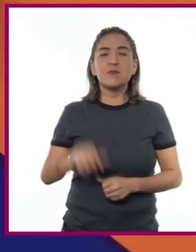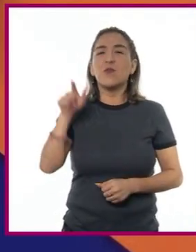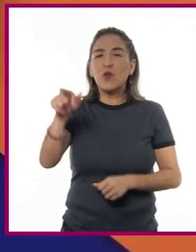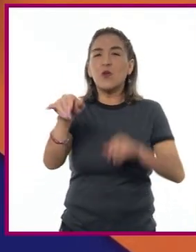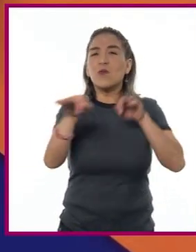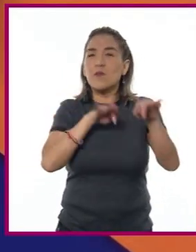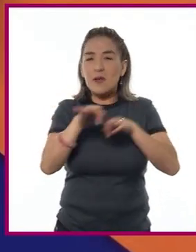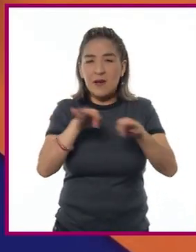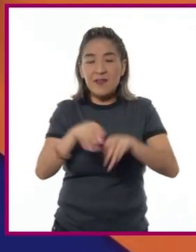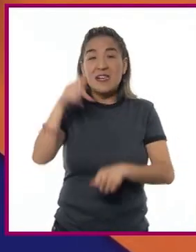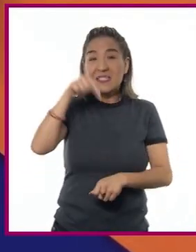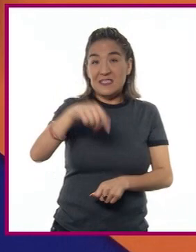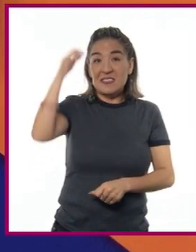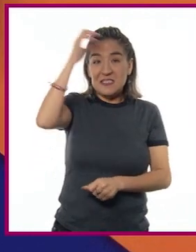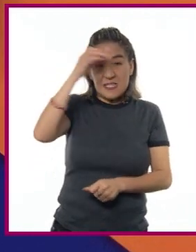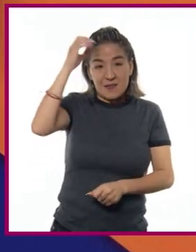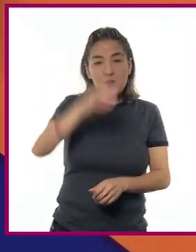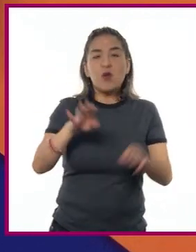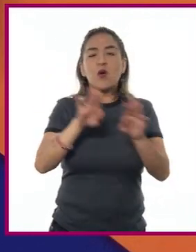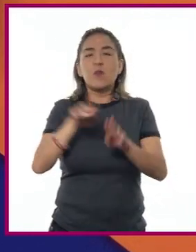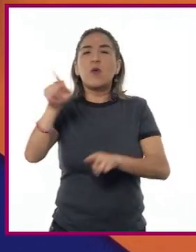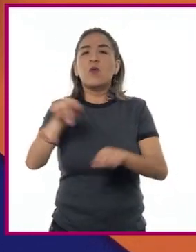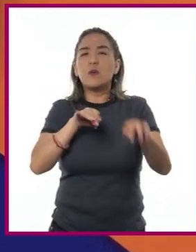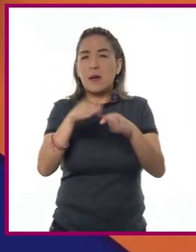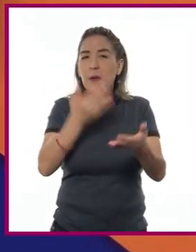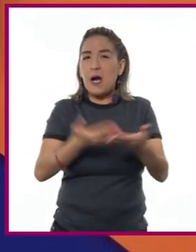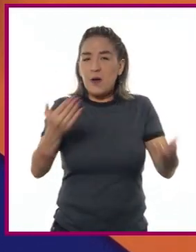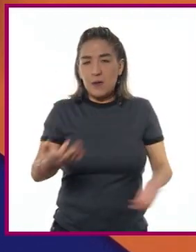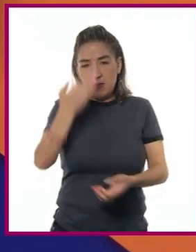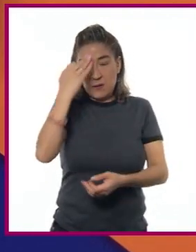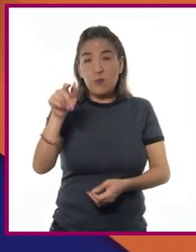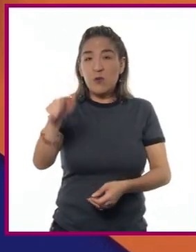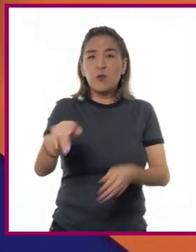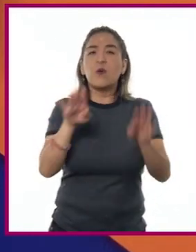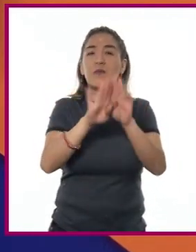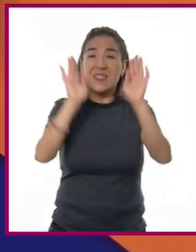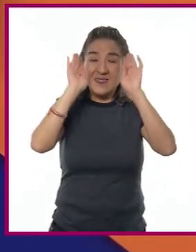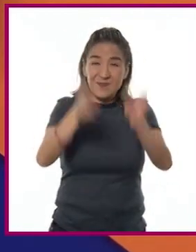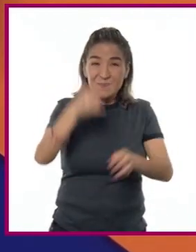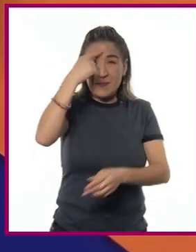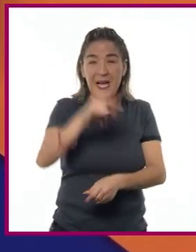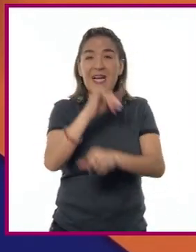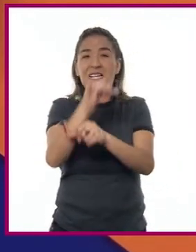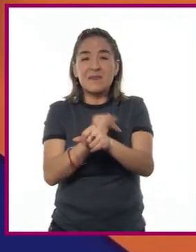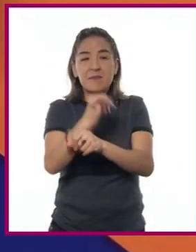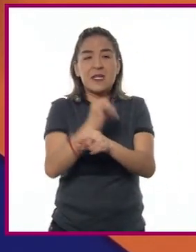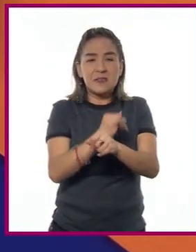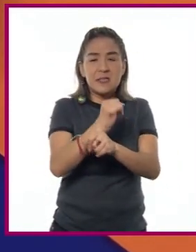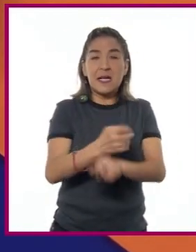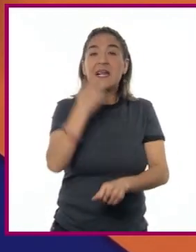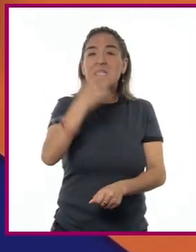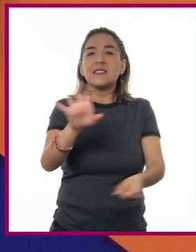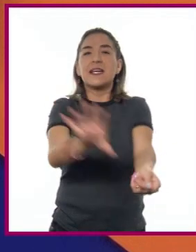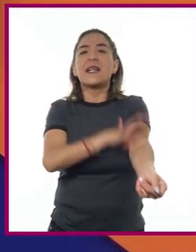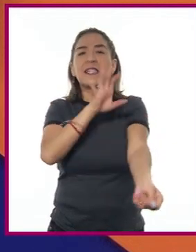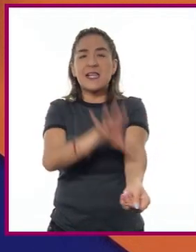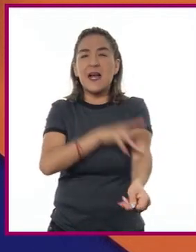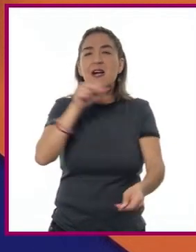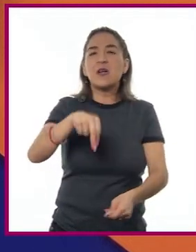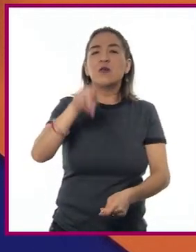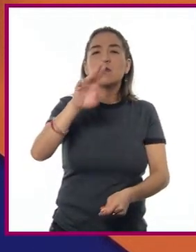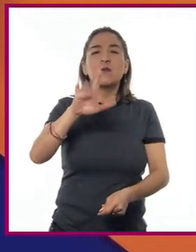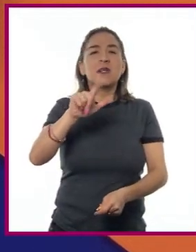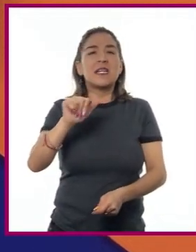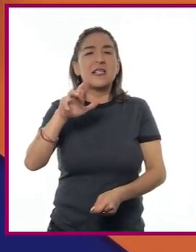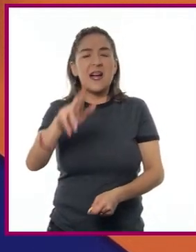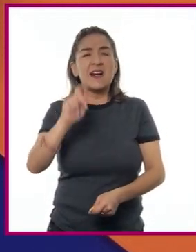labor científica y su estado laboral actual, comprendemos que usted dedica su tiempo de investigación a la energía nuclear. En